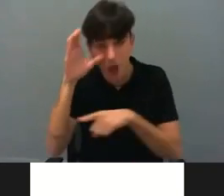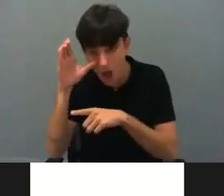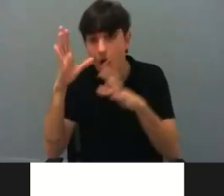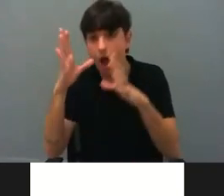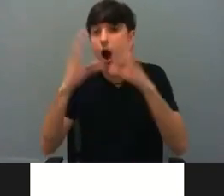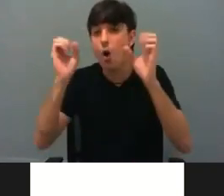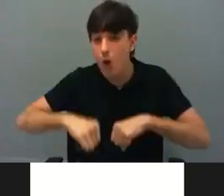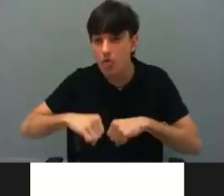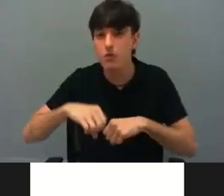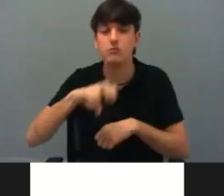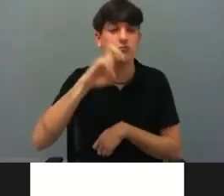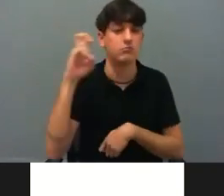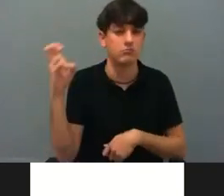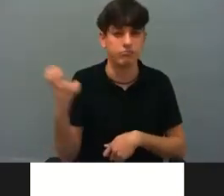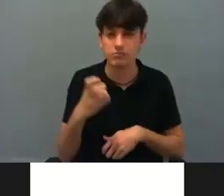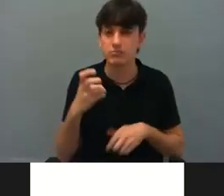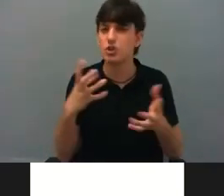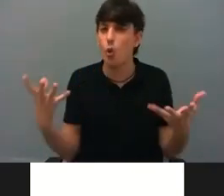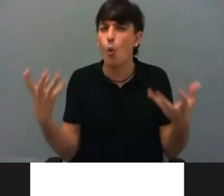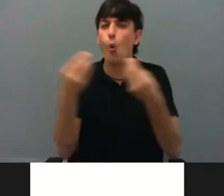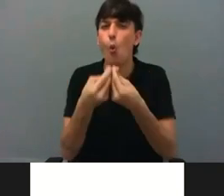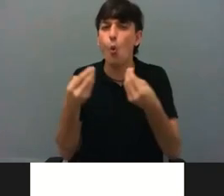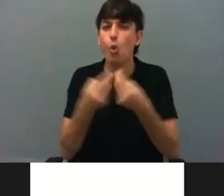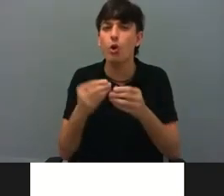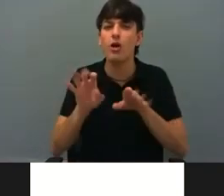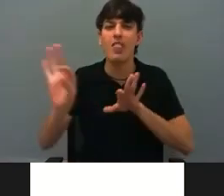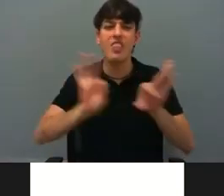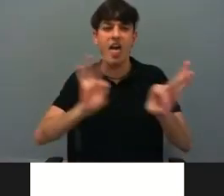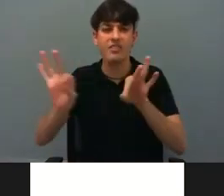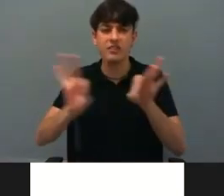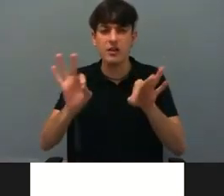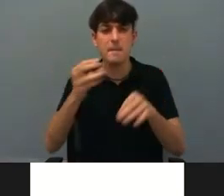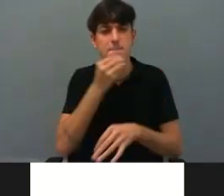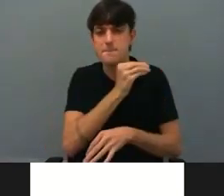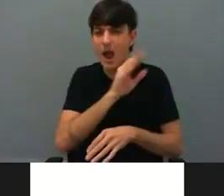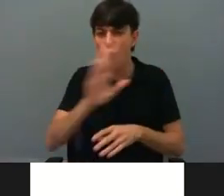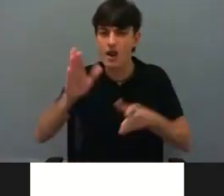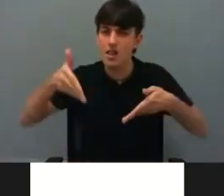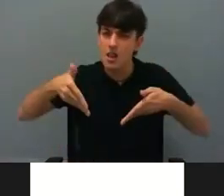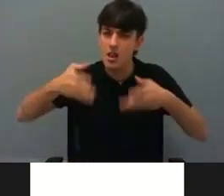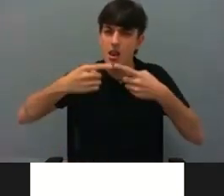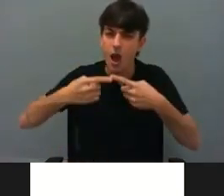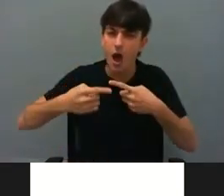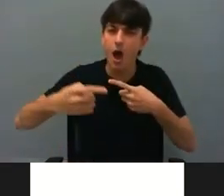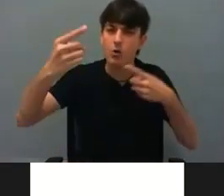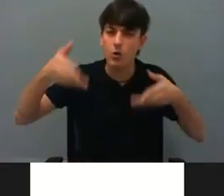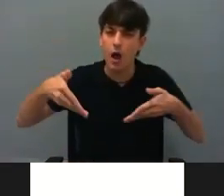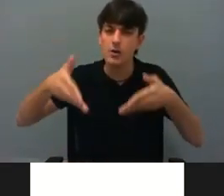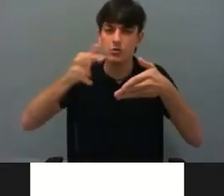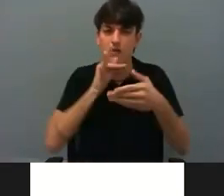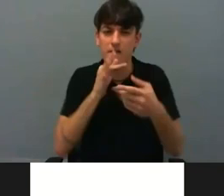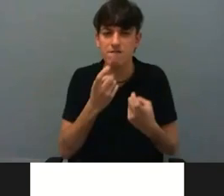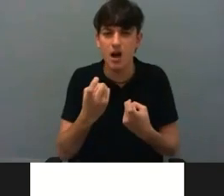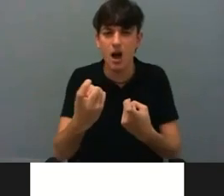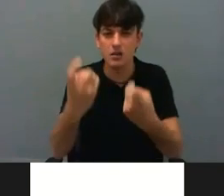tomando juntos las mejores decisiones en este largo camino que tenemos aún por delante, porque nadie mejor